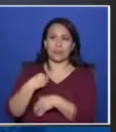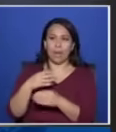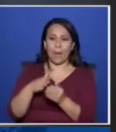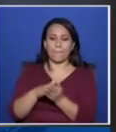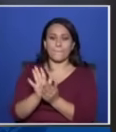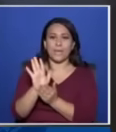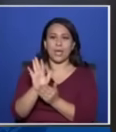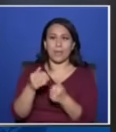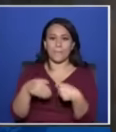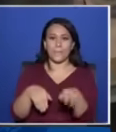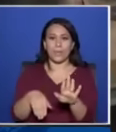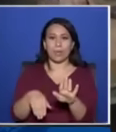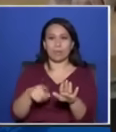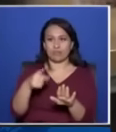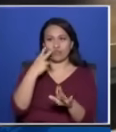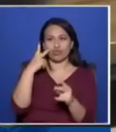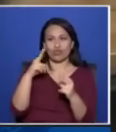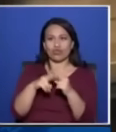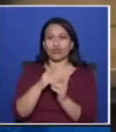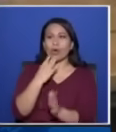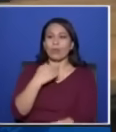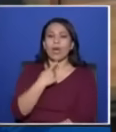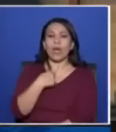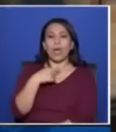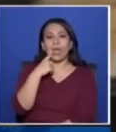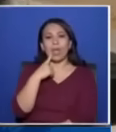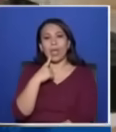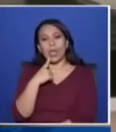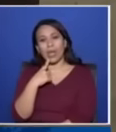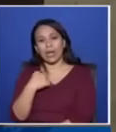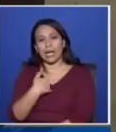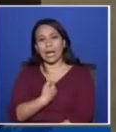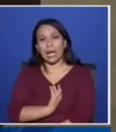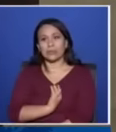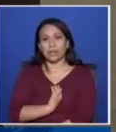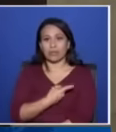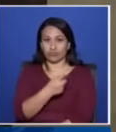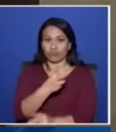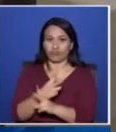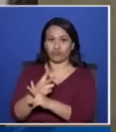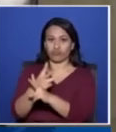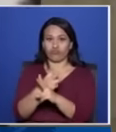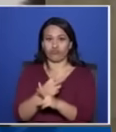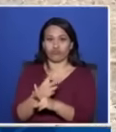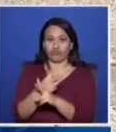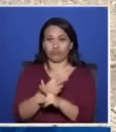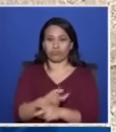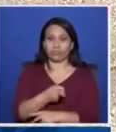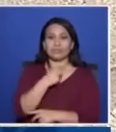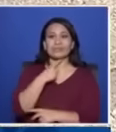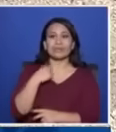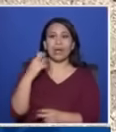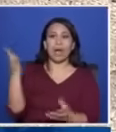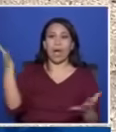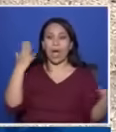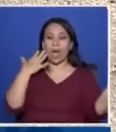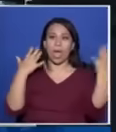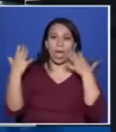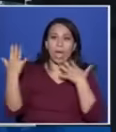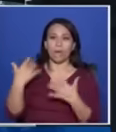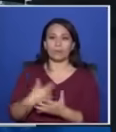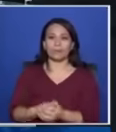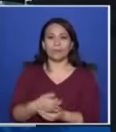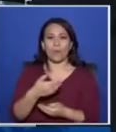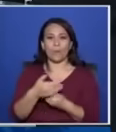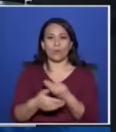es necesario reconocer ciertos comportamientos de nuestros animalitos y tomar precauciones para evitar el golpe de calor en ellos. Es